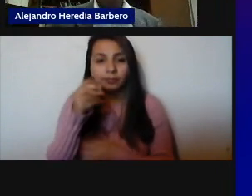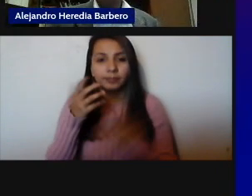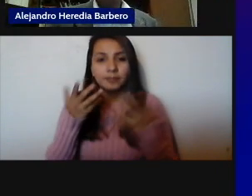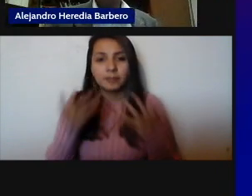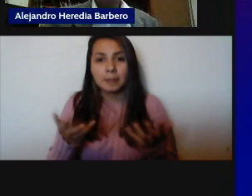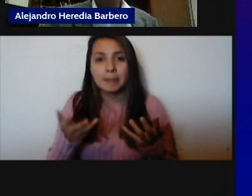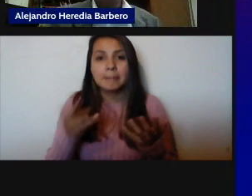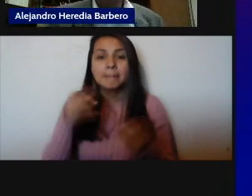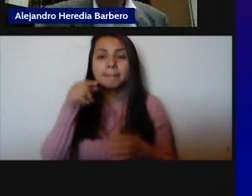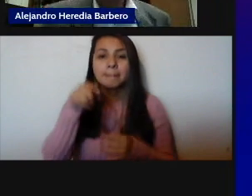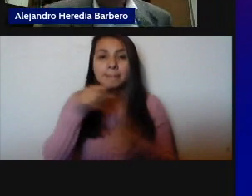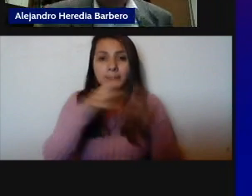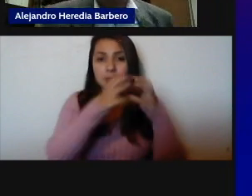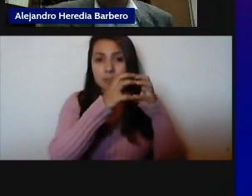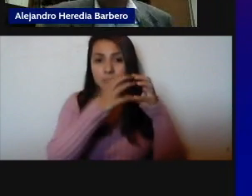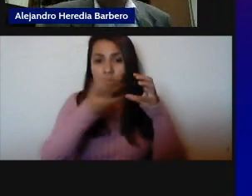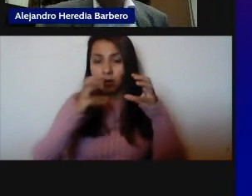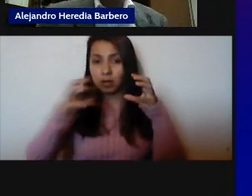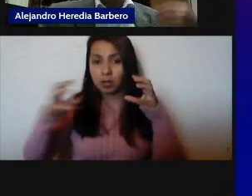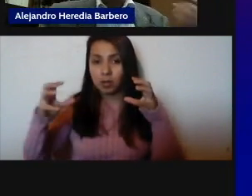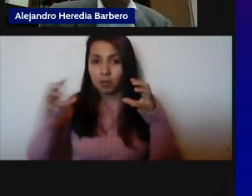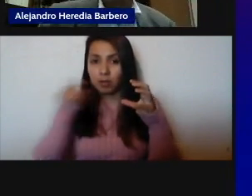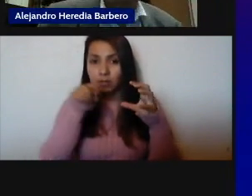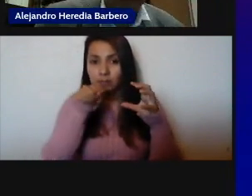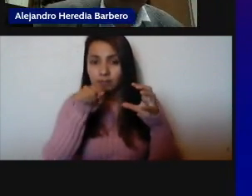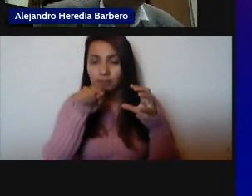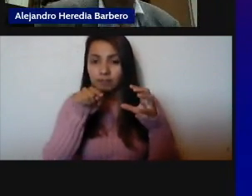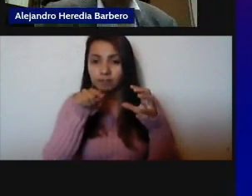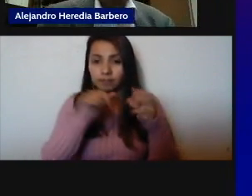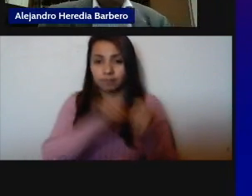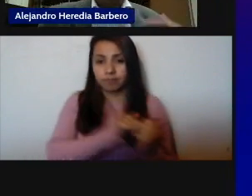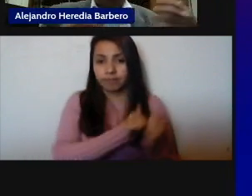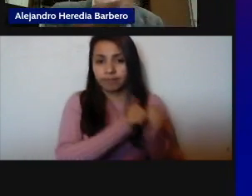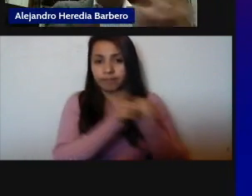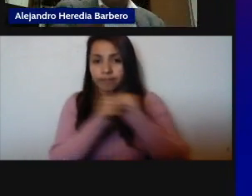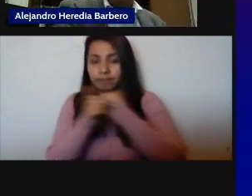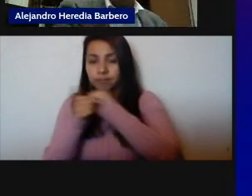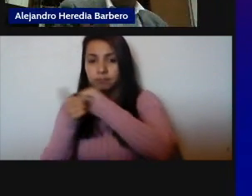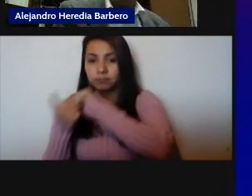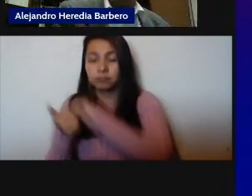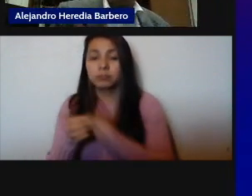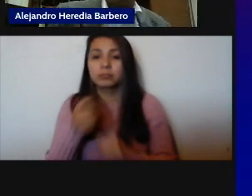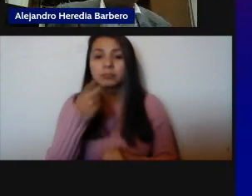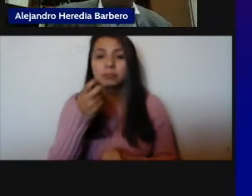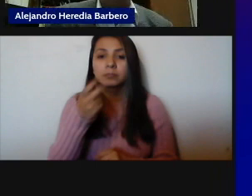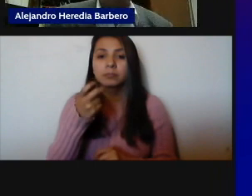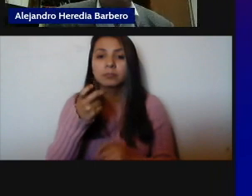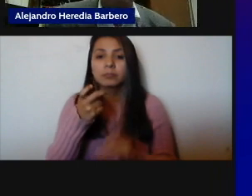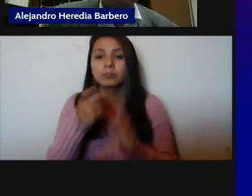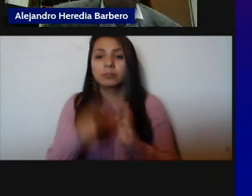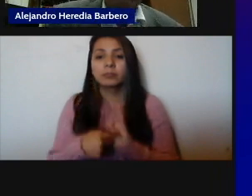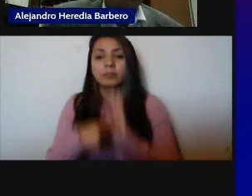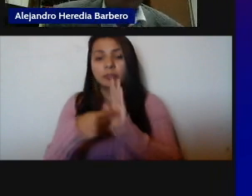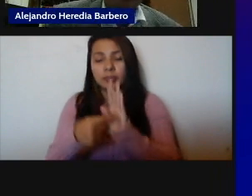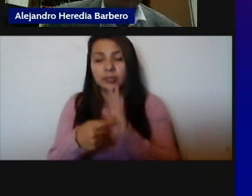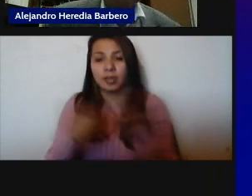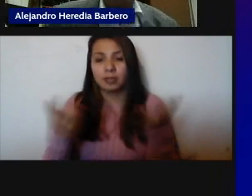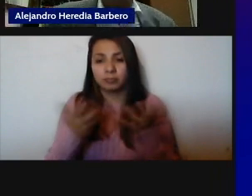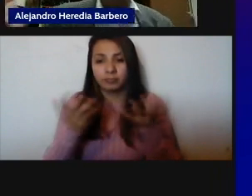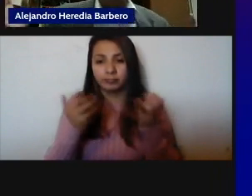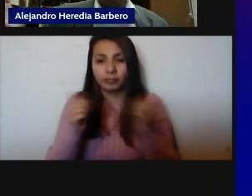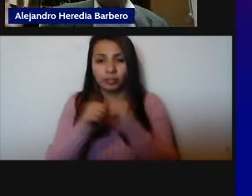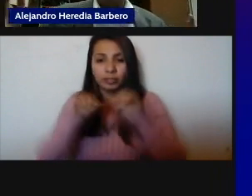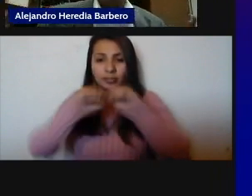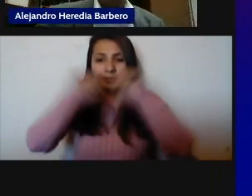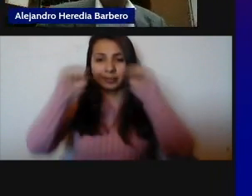aquí, ¿no? Entonces, la complejidad molecular en este modelo de evolución molecular lo